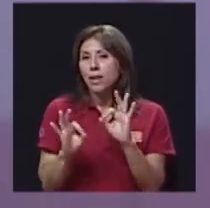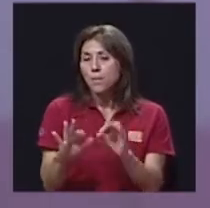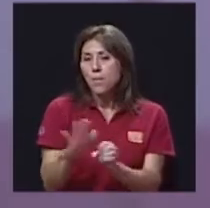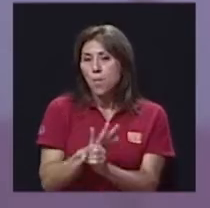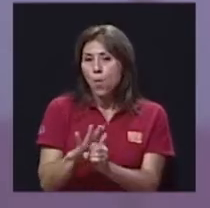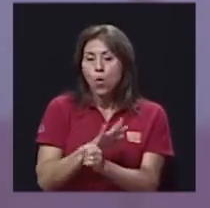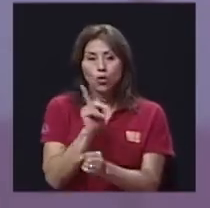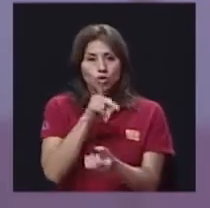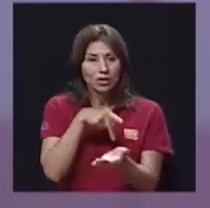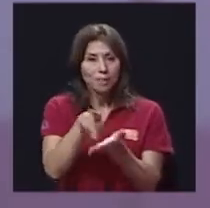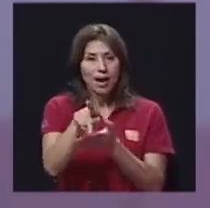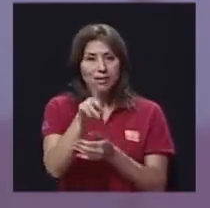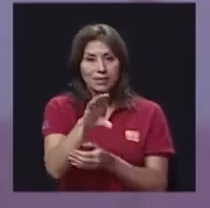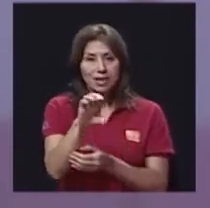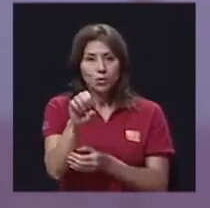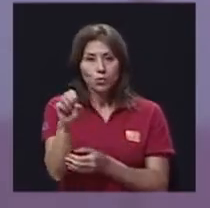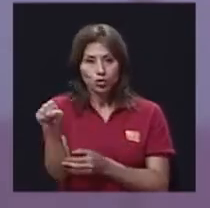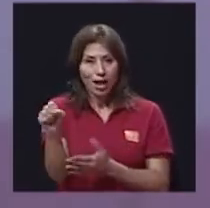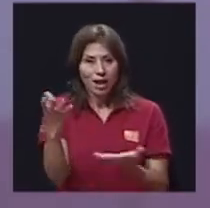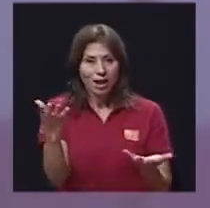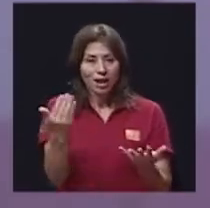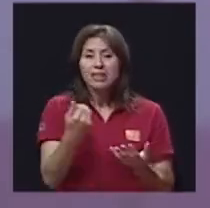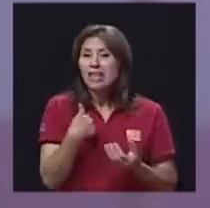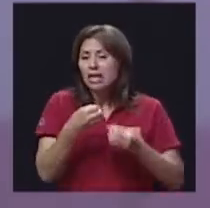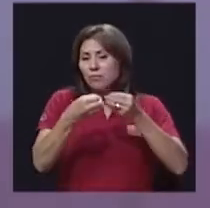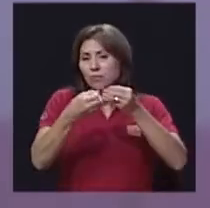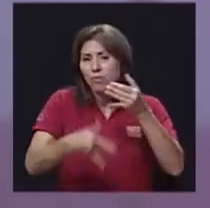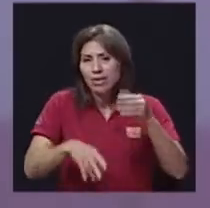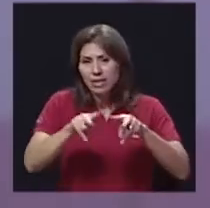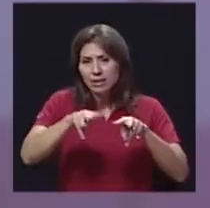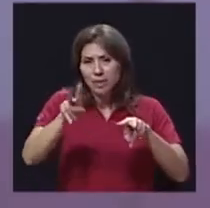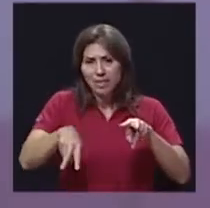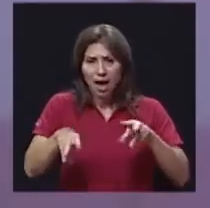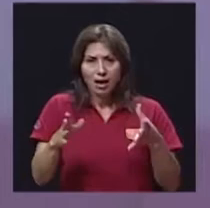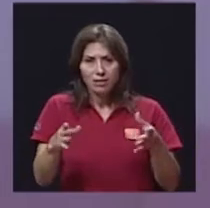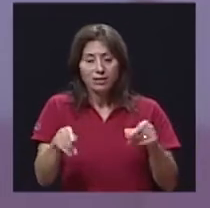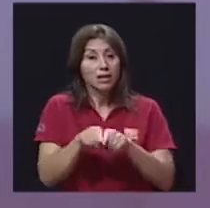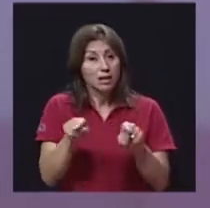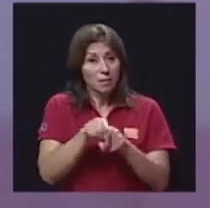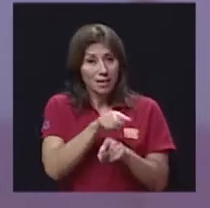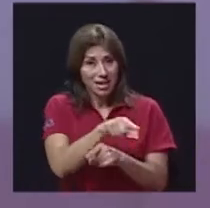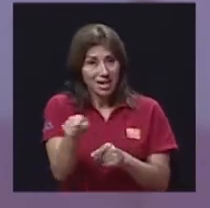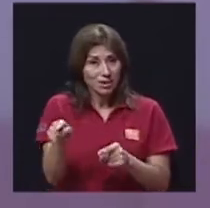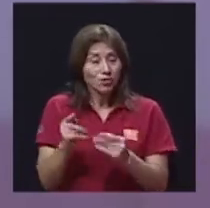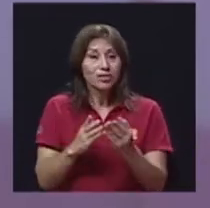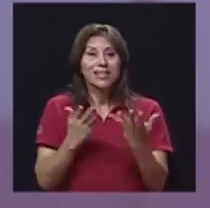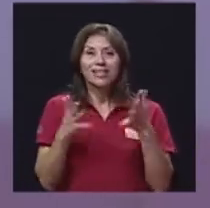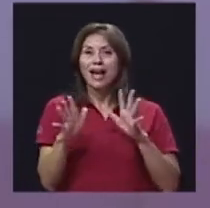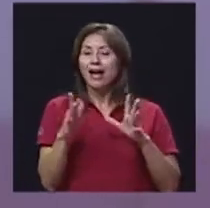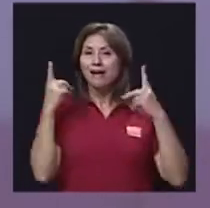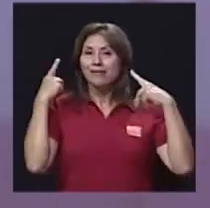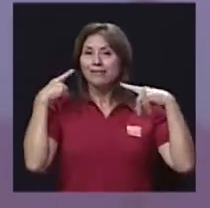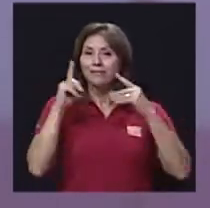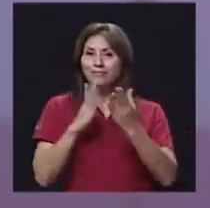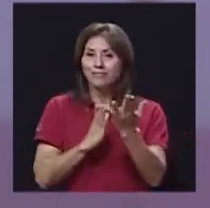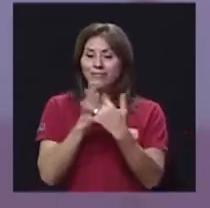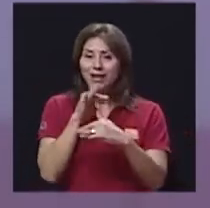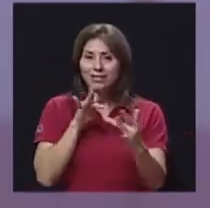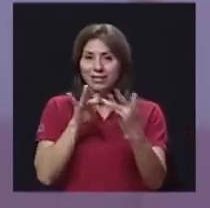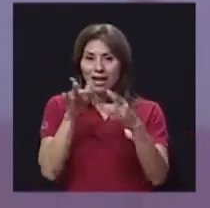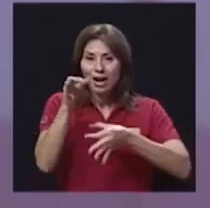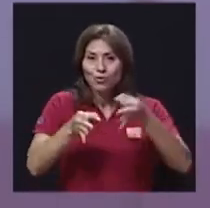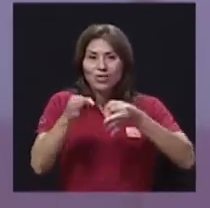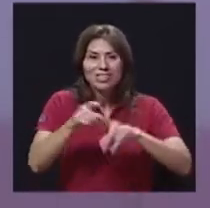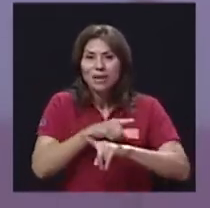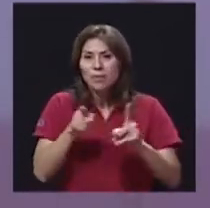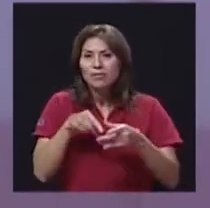tienen un montón de desventajas y a la hora de accesar a la justicia también tienen una traba, porque no pueden contar con los servicios de la